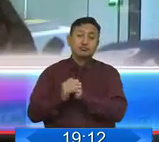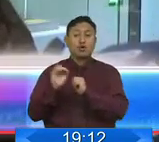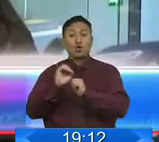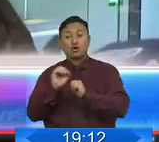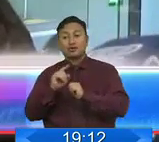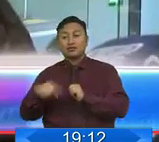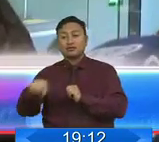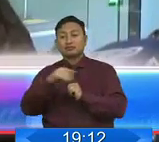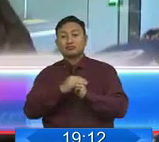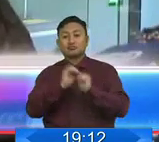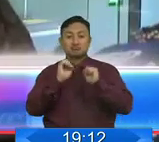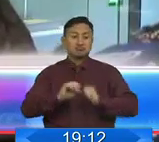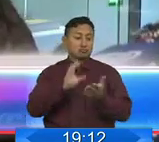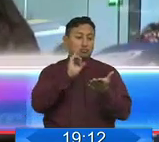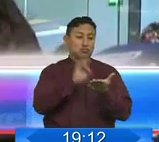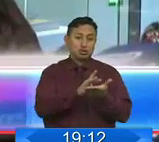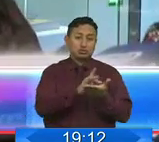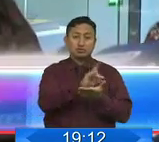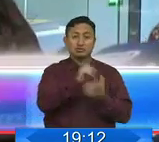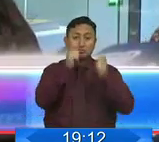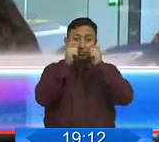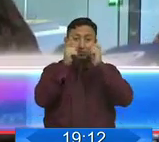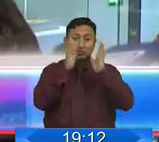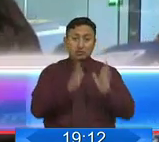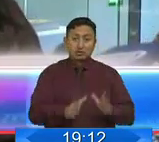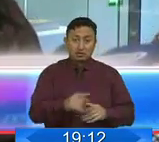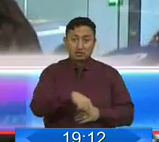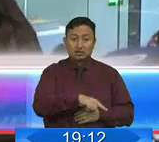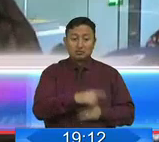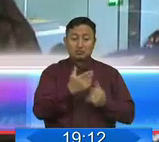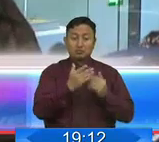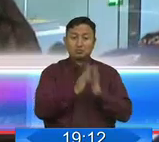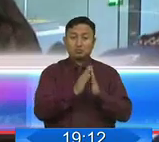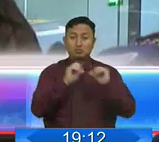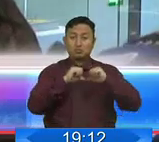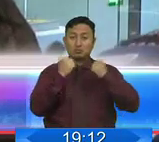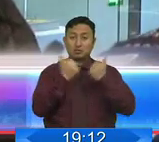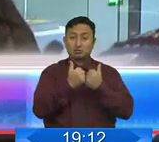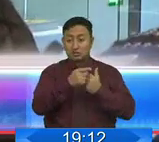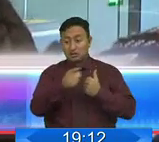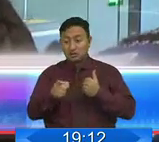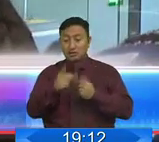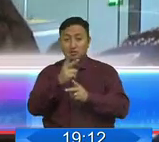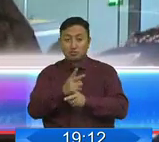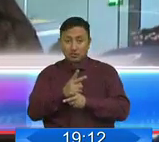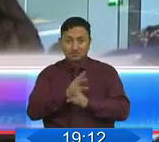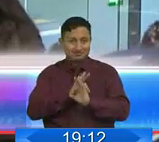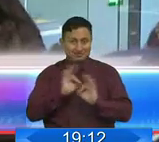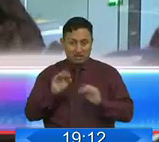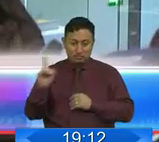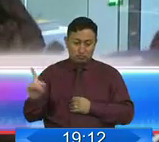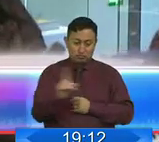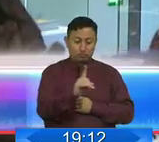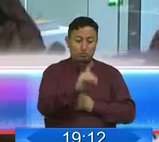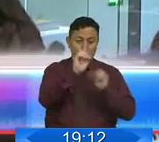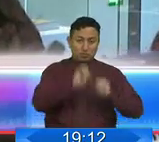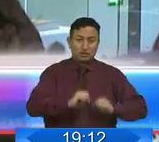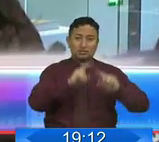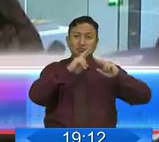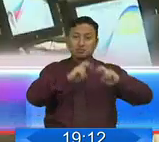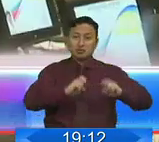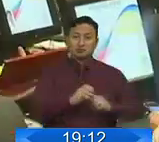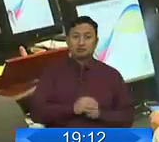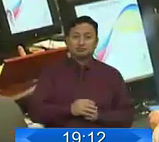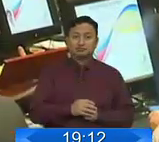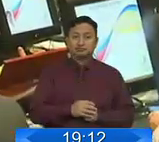causal de destitución, la Fiscalía debe pedirle a la Asamblea Nacional que se le levante la inmunidad y de esa manera poder actuar.